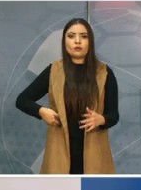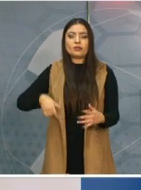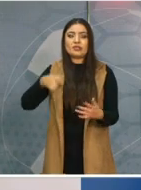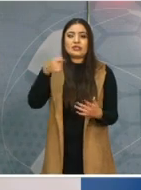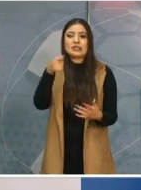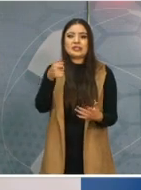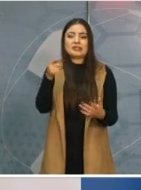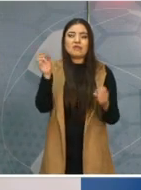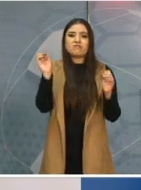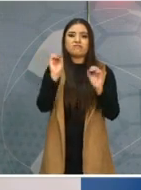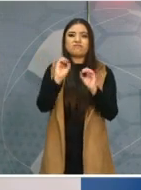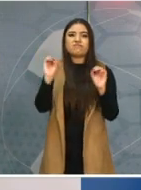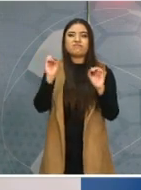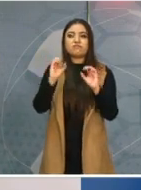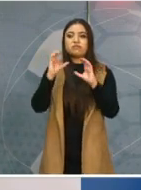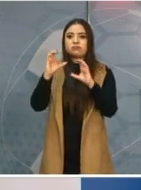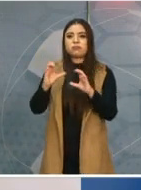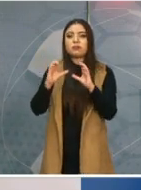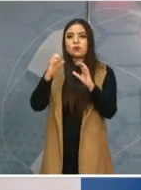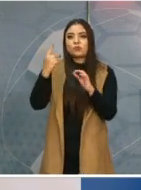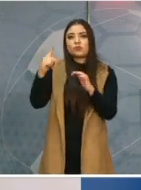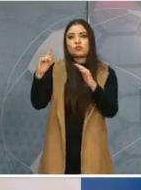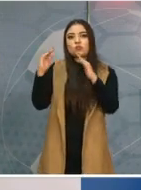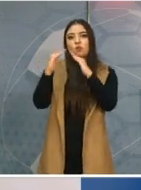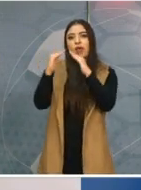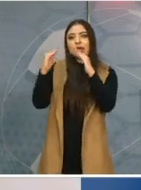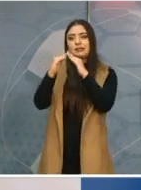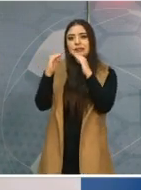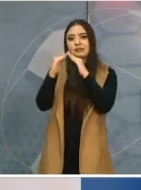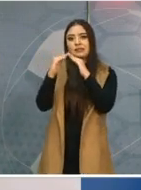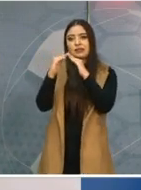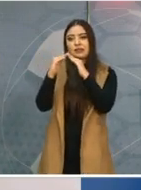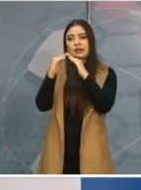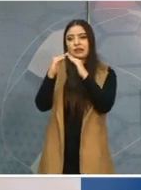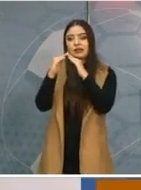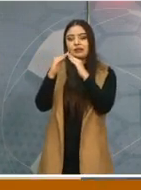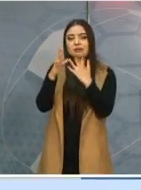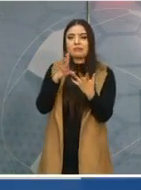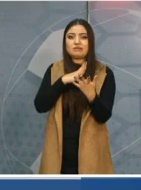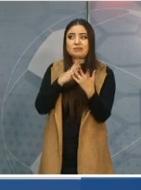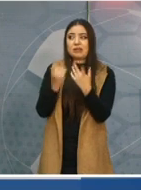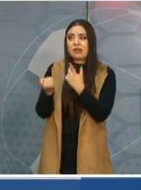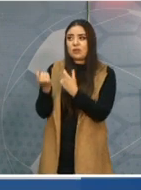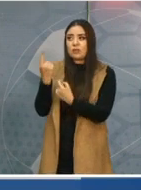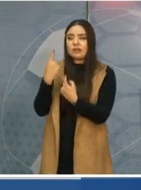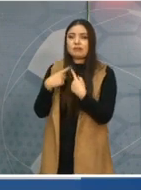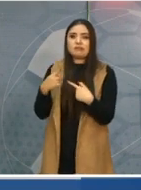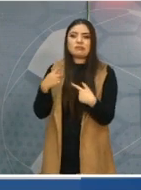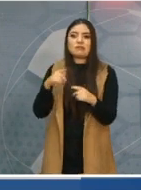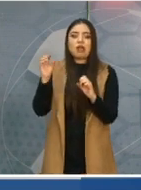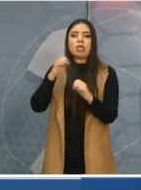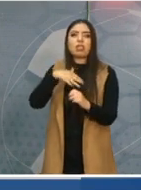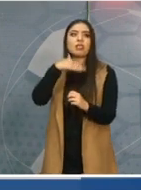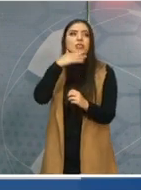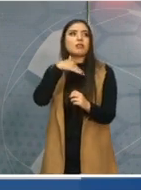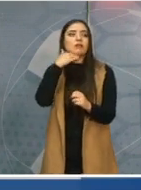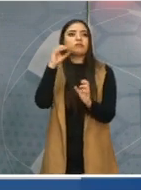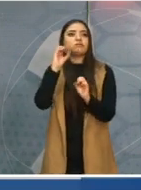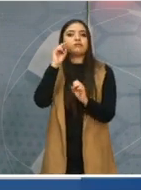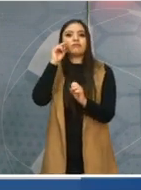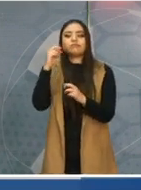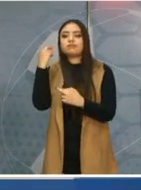juan carlos de la de las personas puede llevar a pues desenlaces trágicos